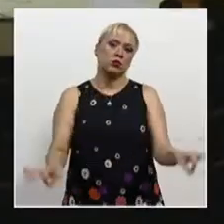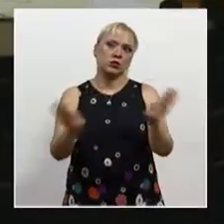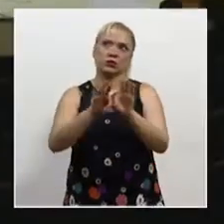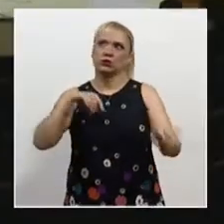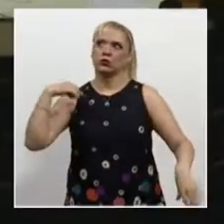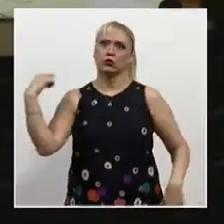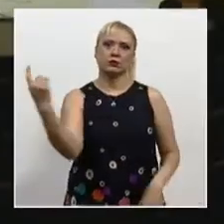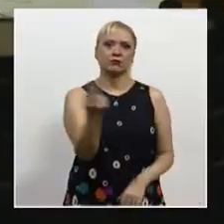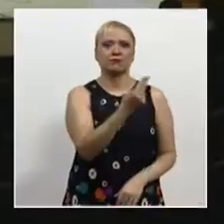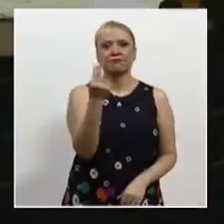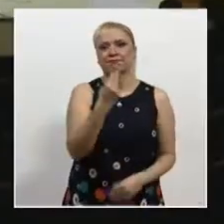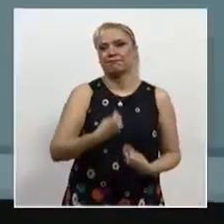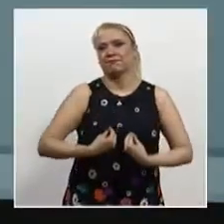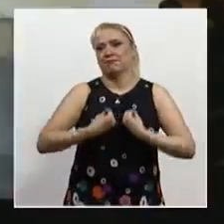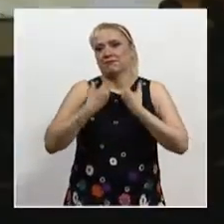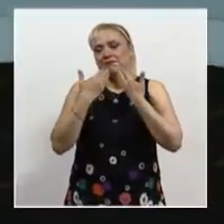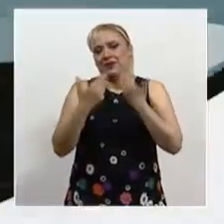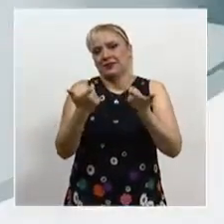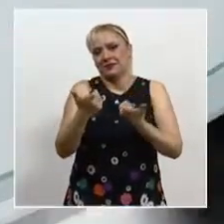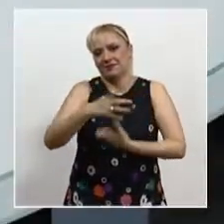sociedad.